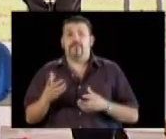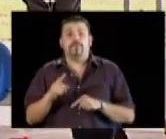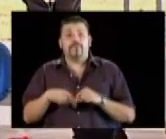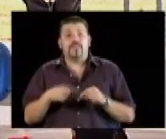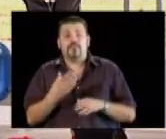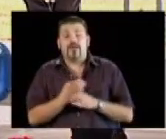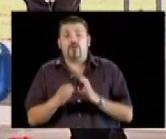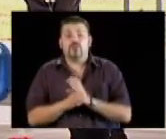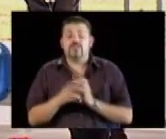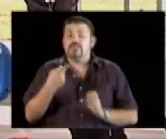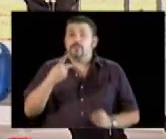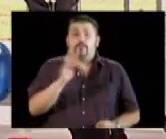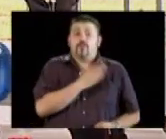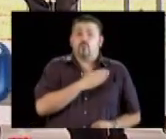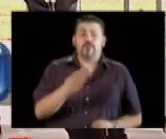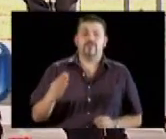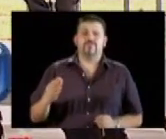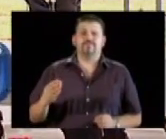bueno,